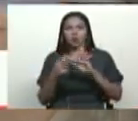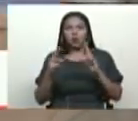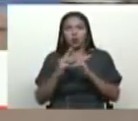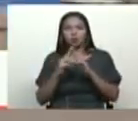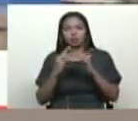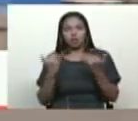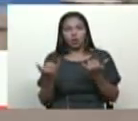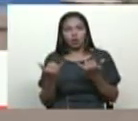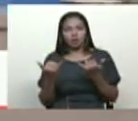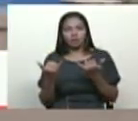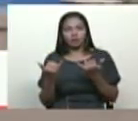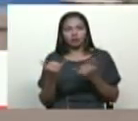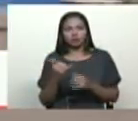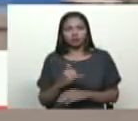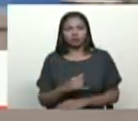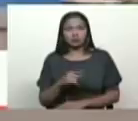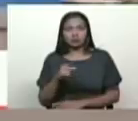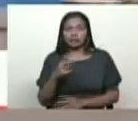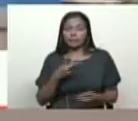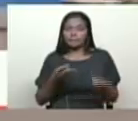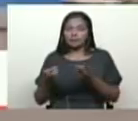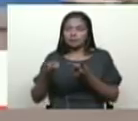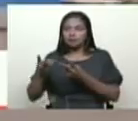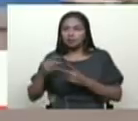esta breve visita,